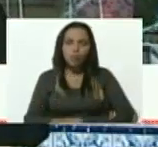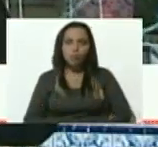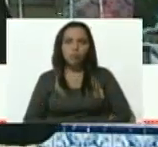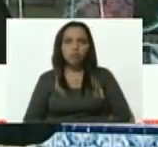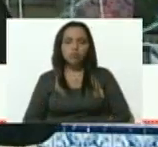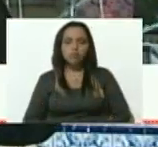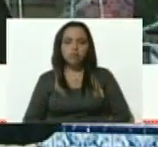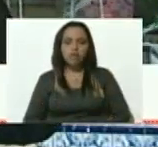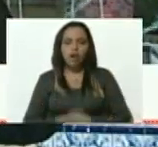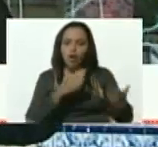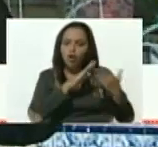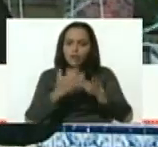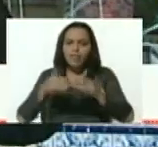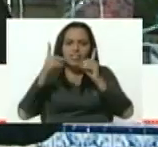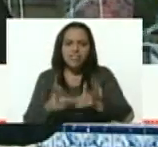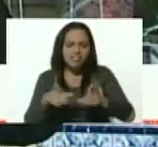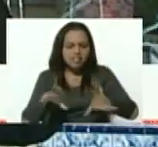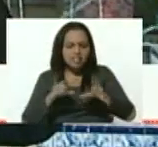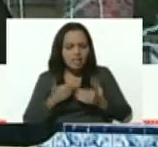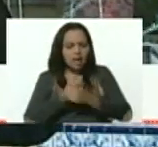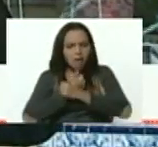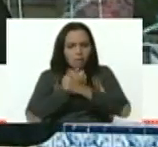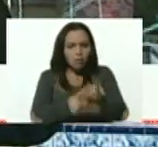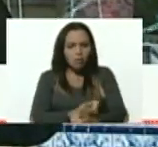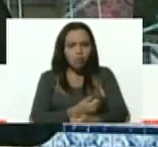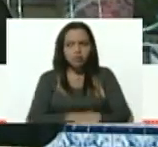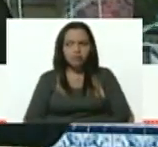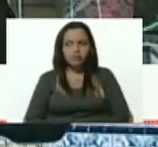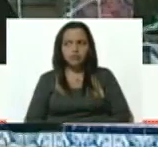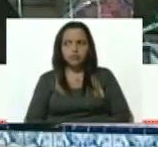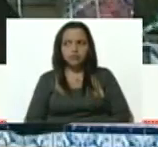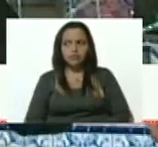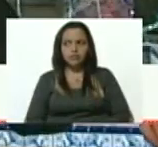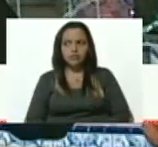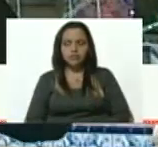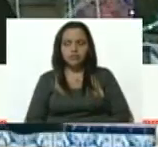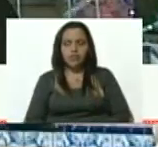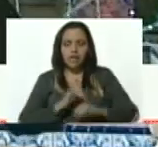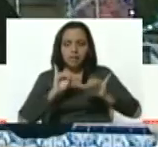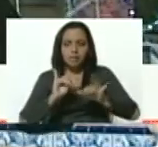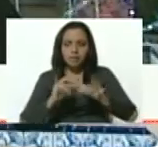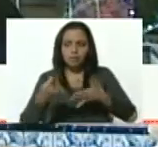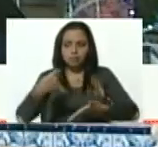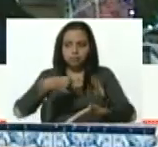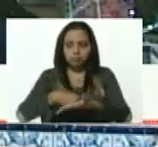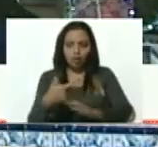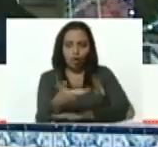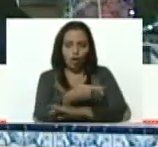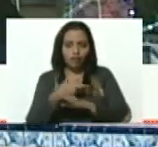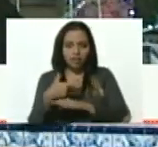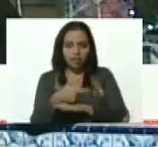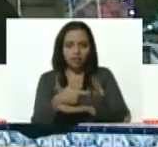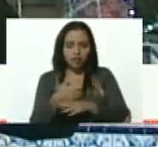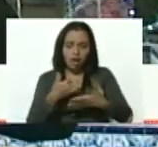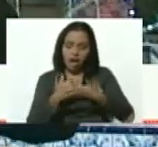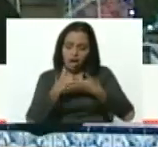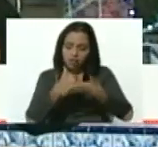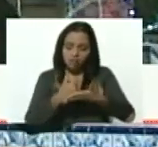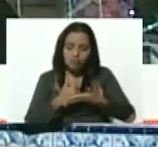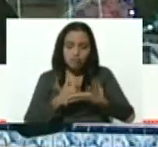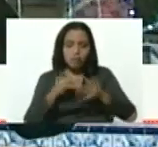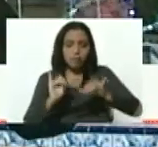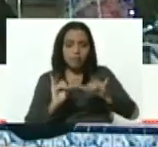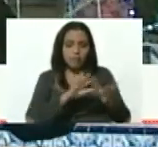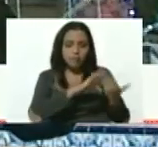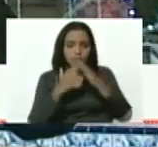La comunidad tiene que asumir con amor la autogestión, el autogobierno de su comunidad, de